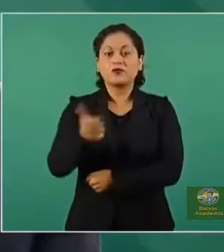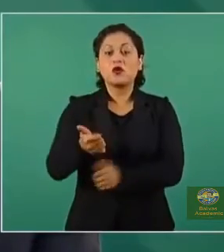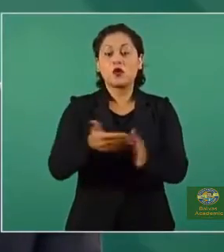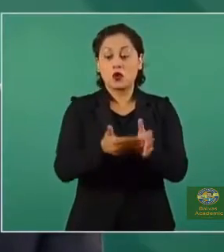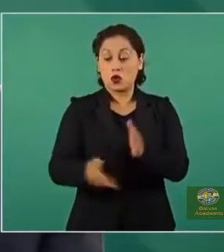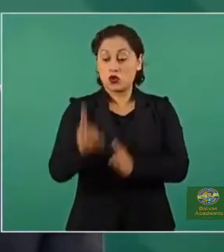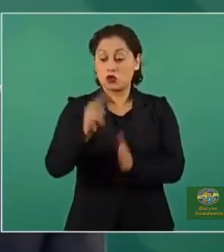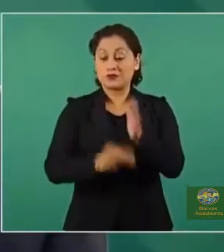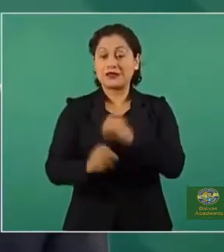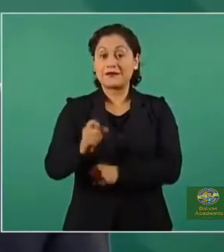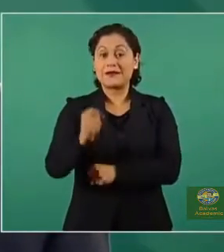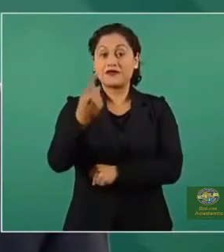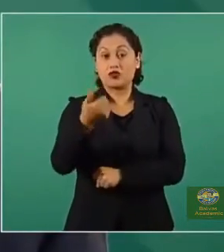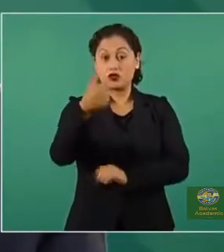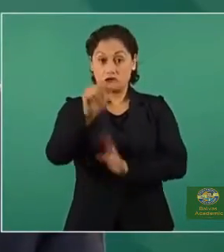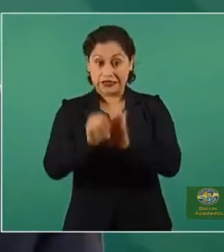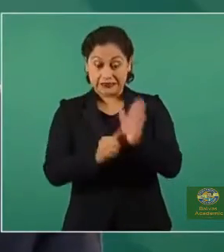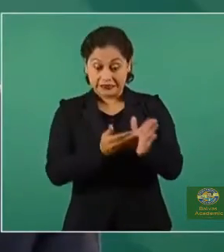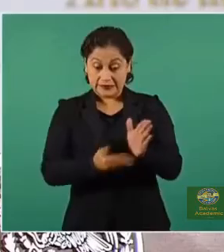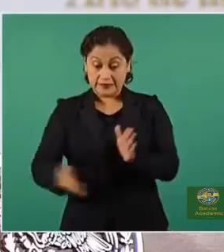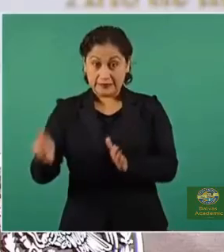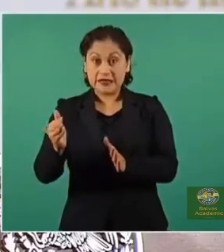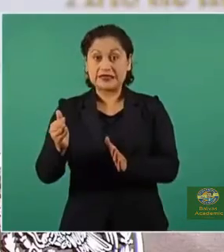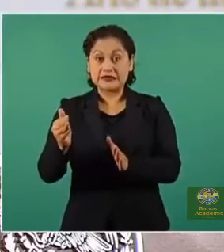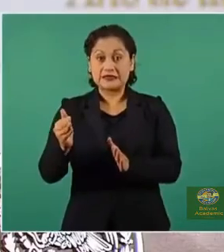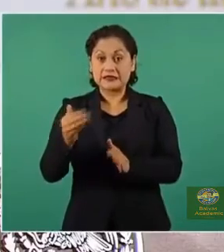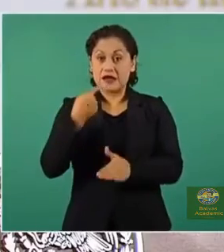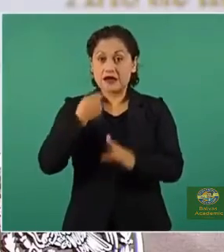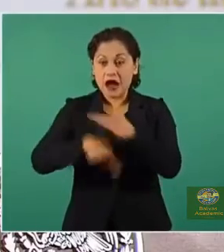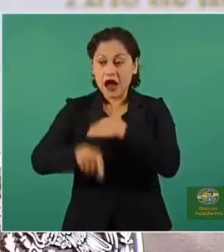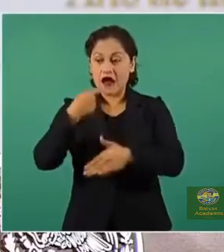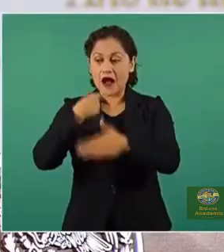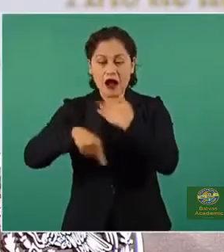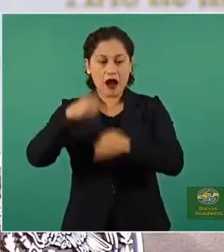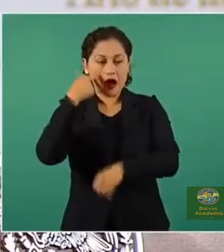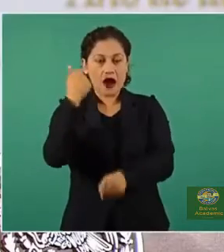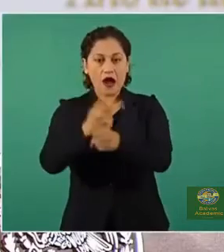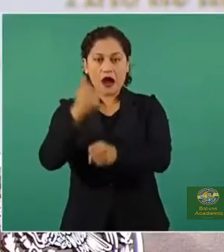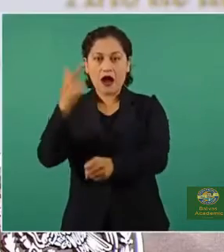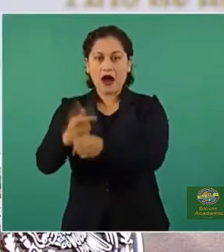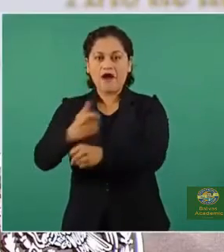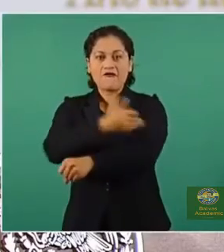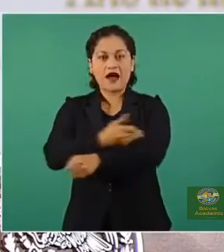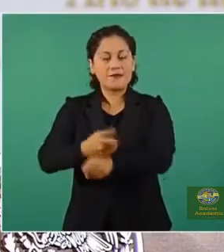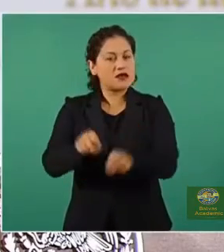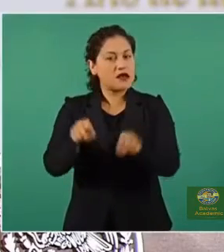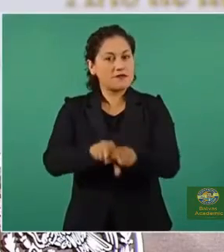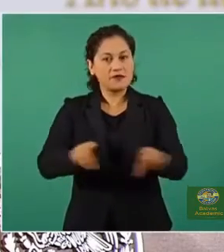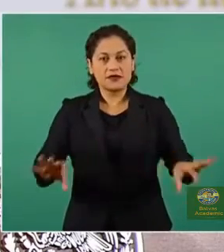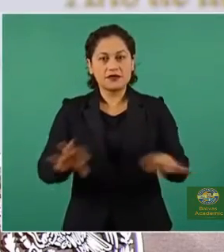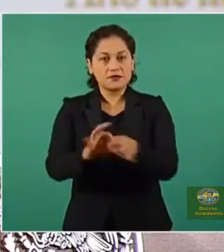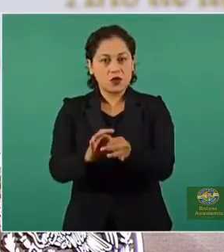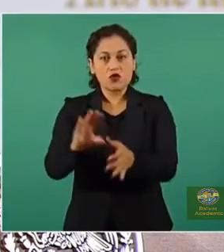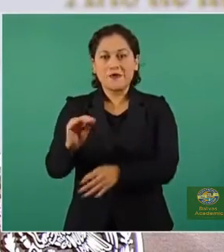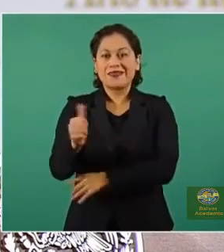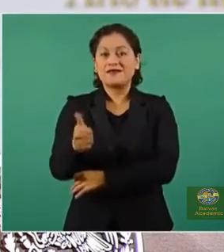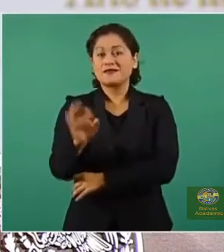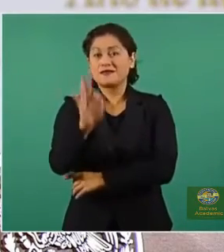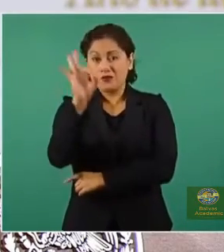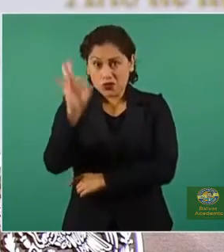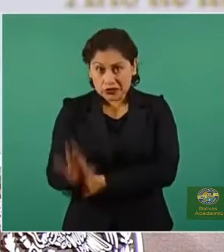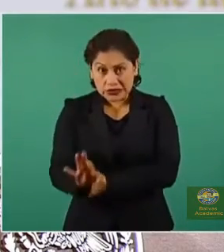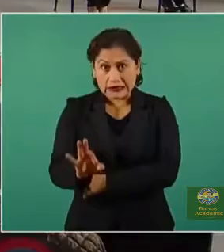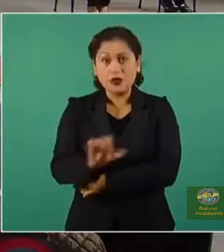2021, los casos por parentesco alcanzaron el 66% y las niñas y